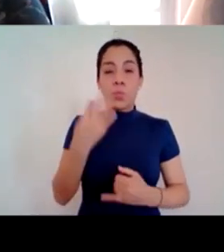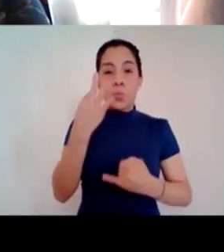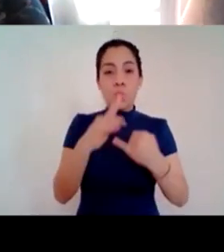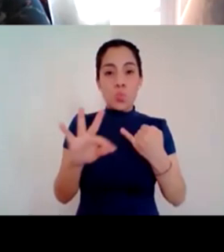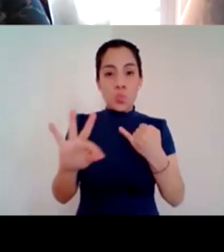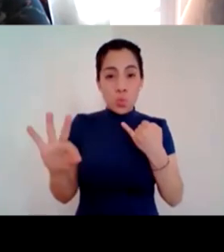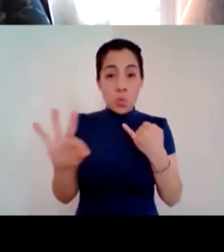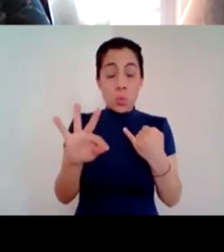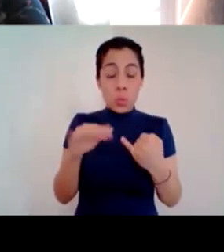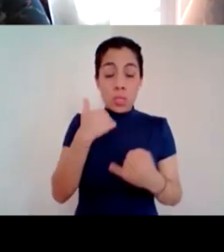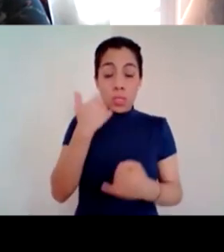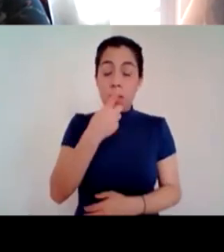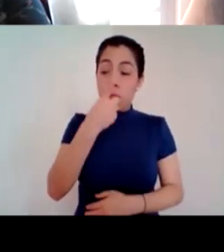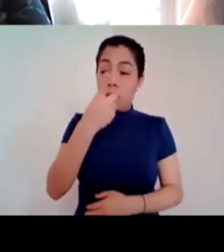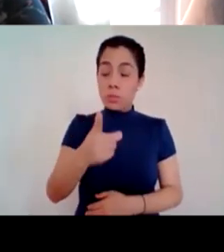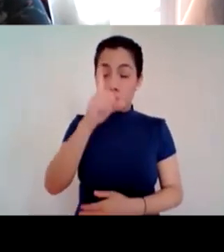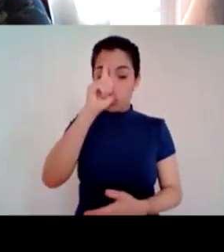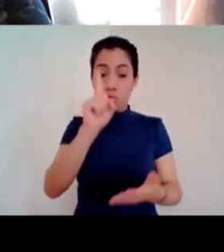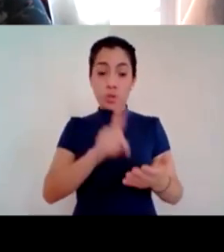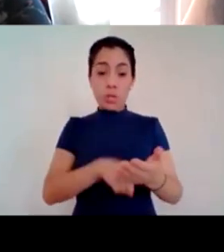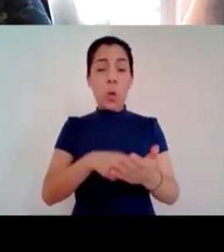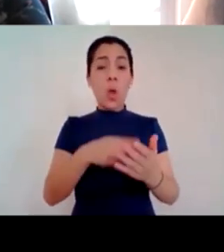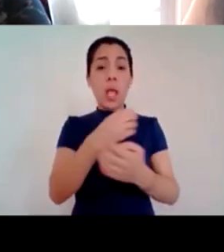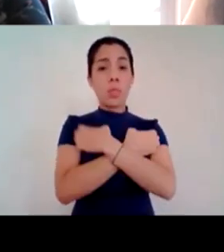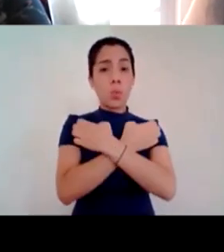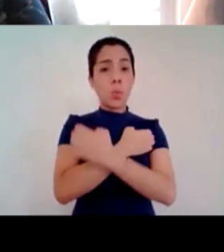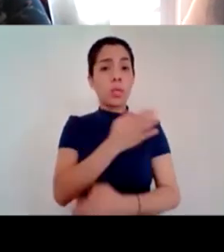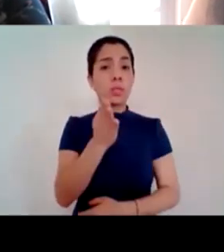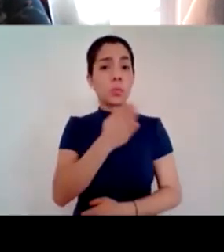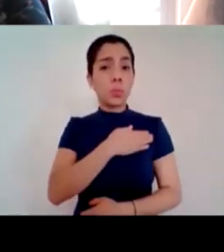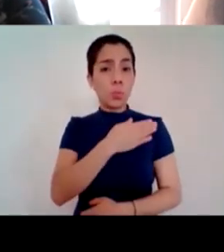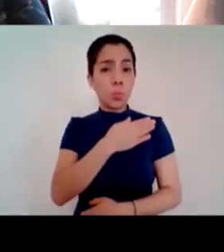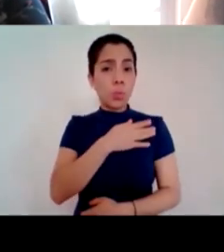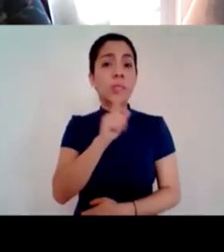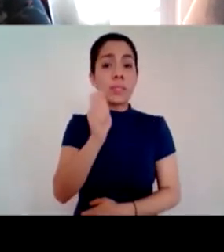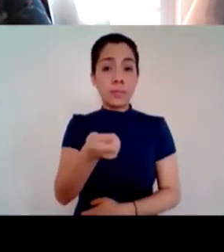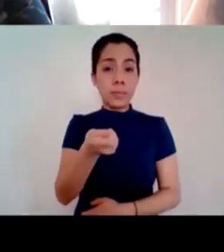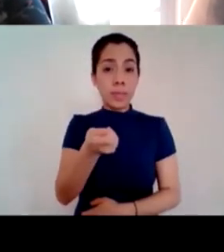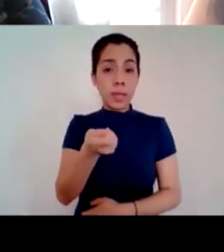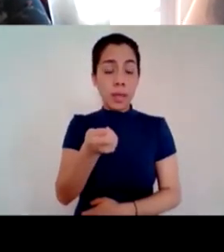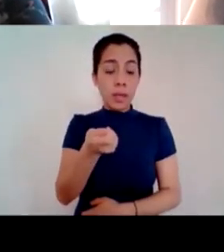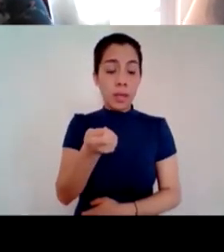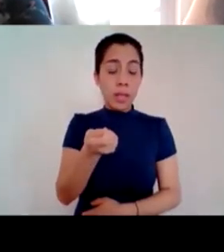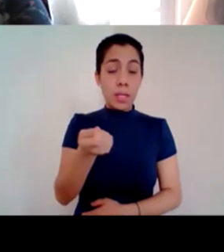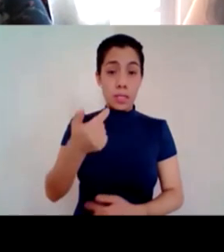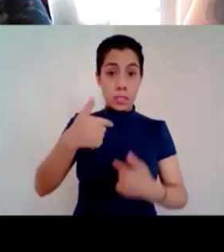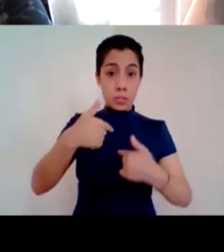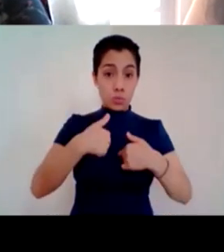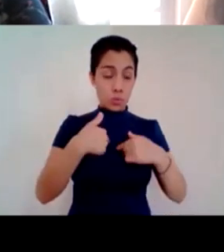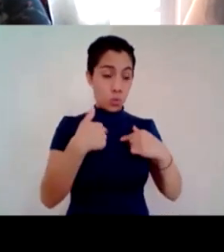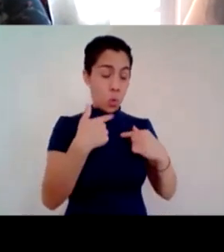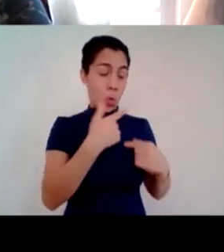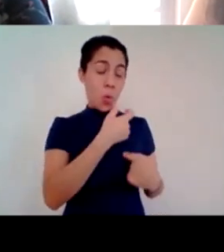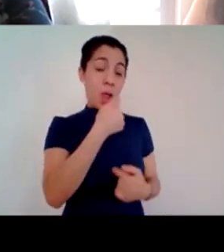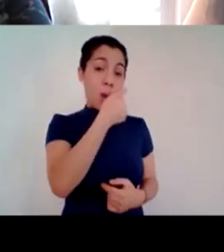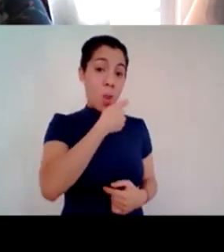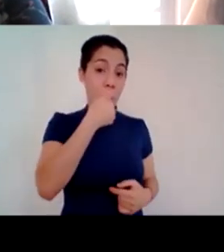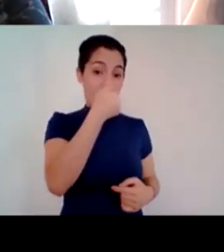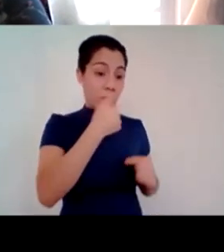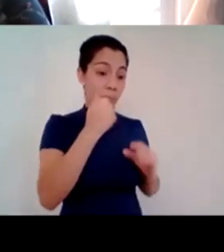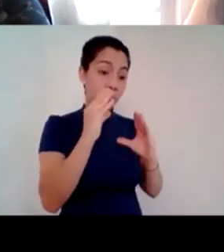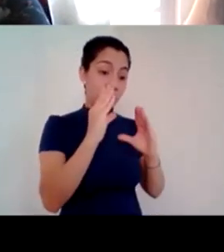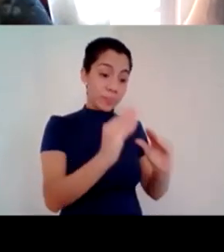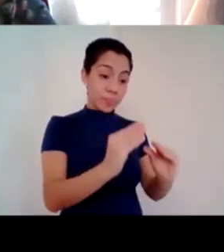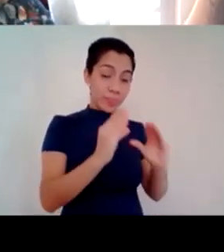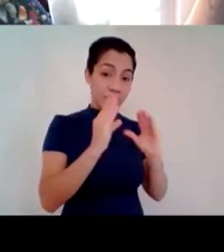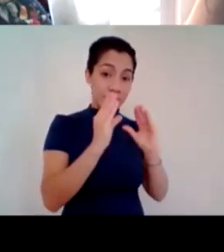yo creo que la buena educación en general tiene que ver con ser considerado que si uno enseña a los estudiantes y las estudiantes